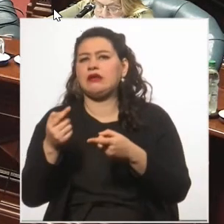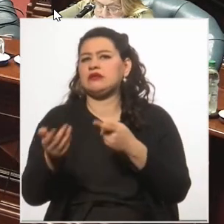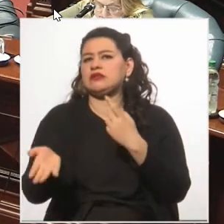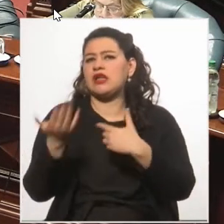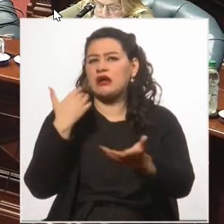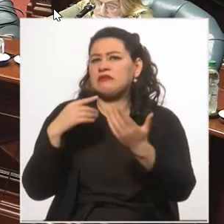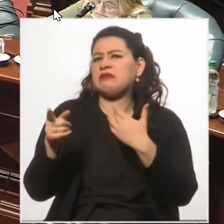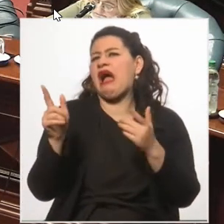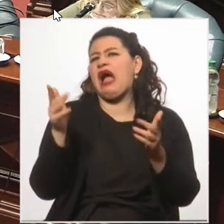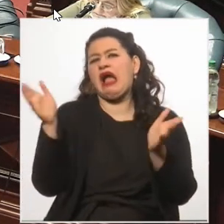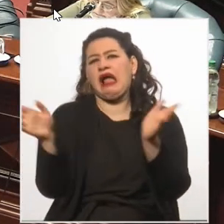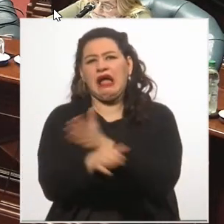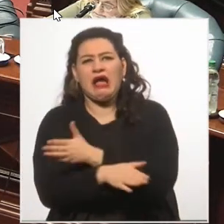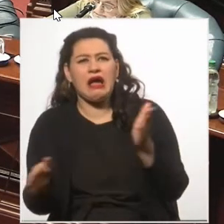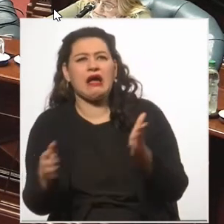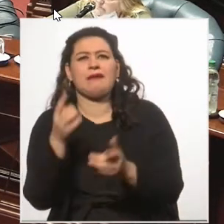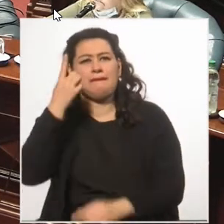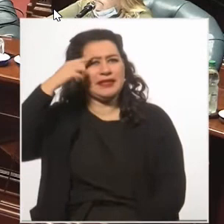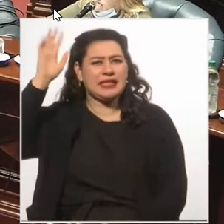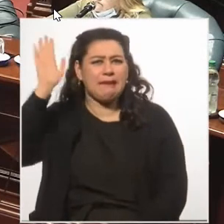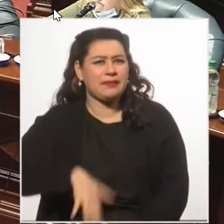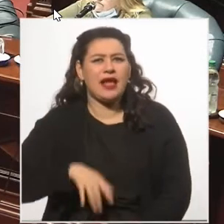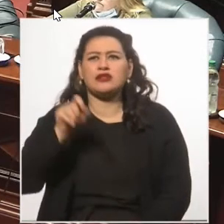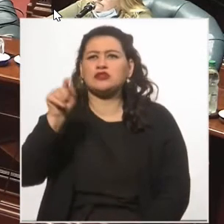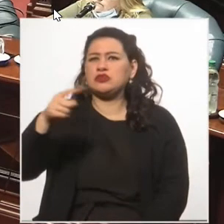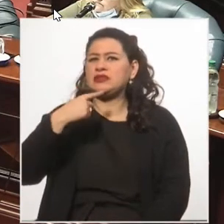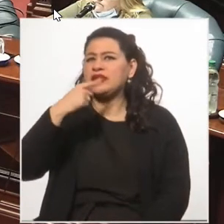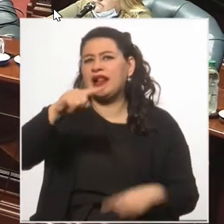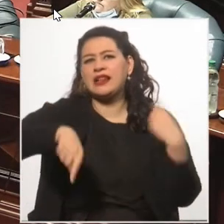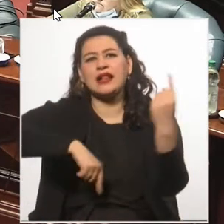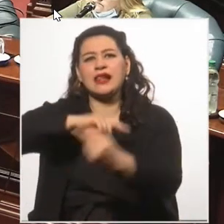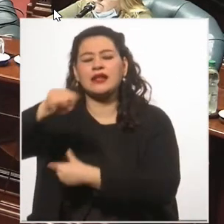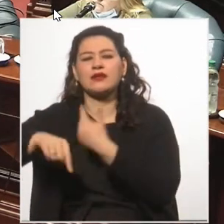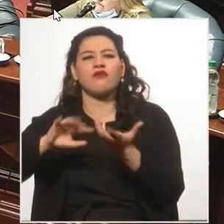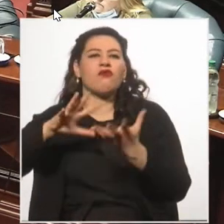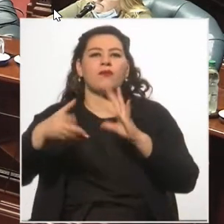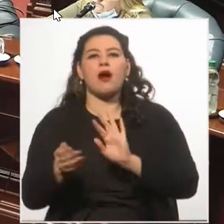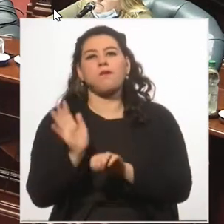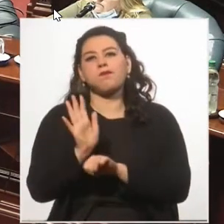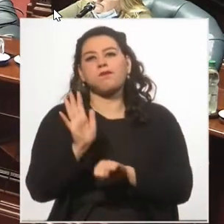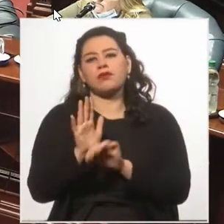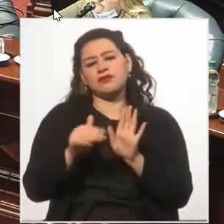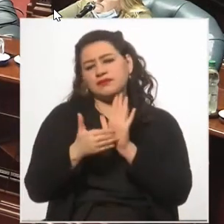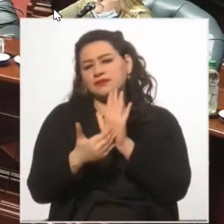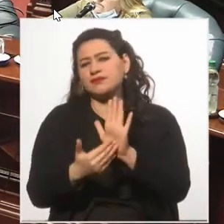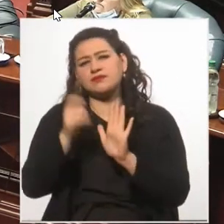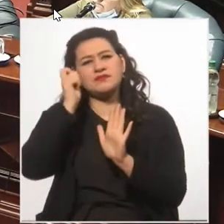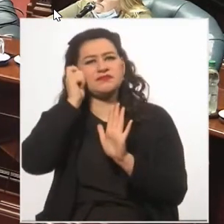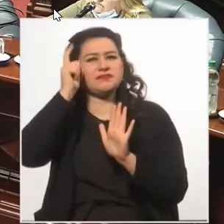sus palabras, a tergiversar su mensaje. Se pretendía presentarlo como un